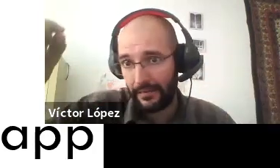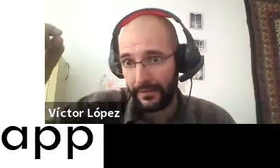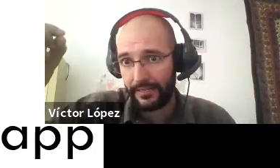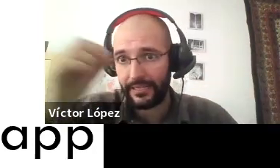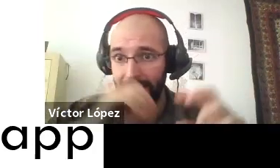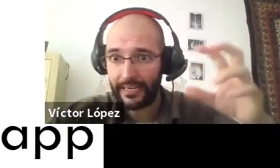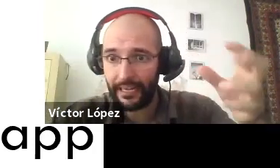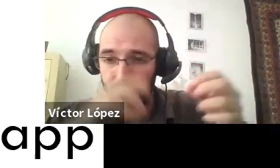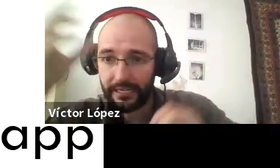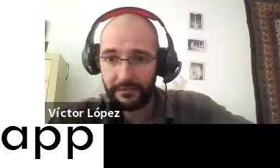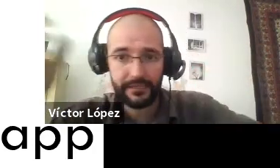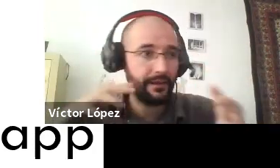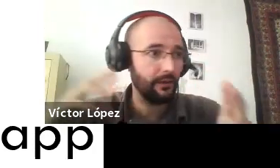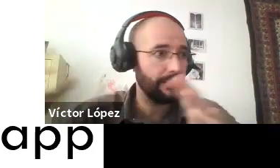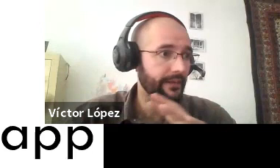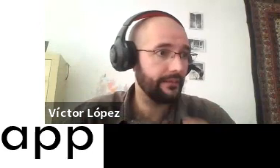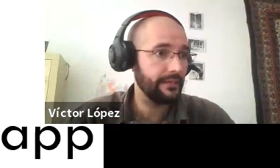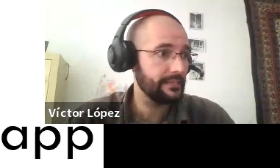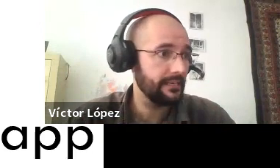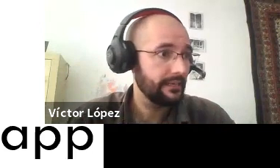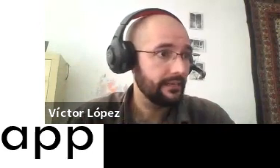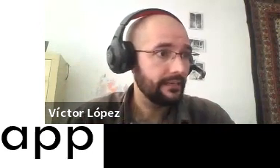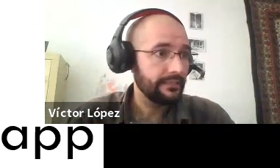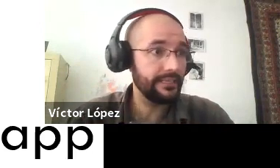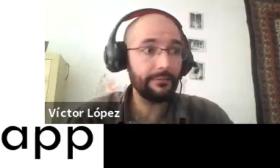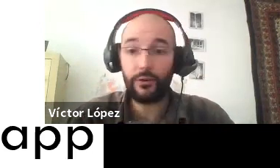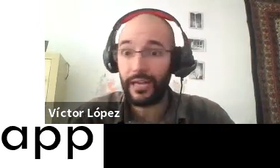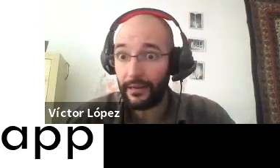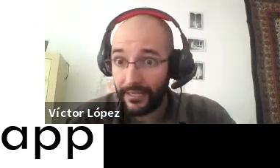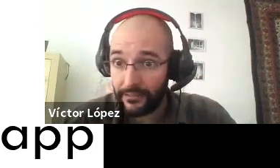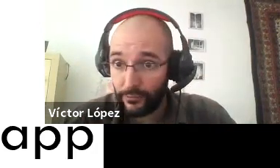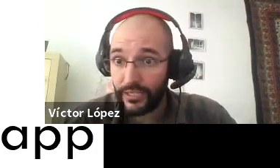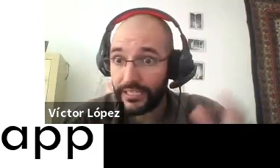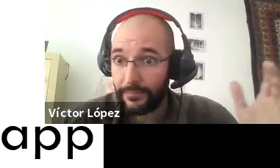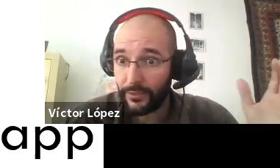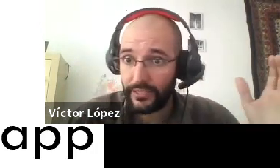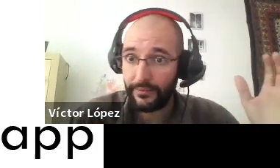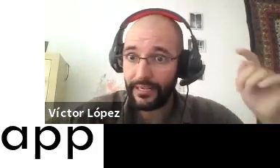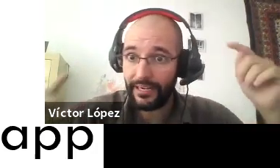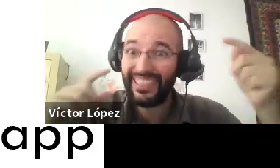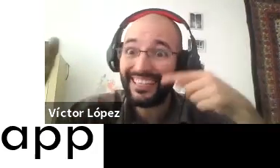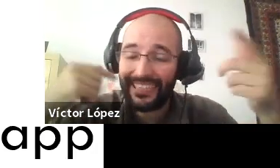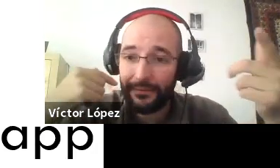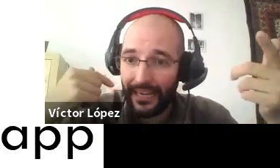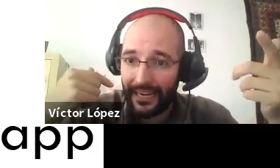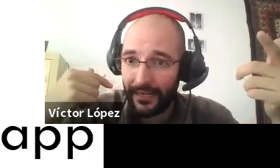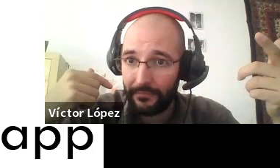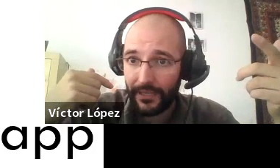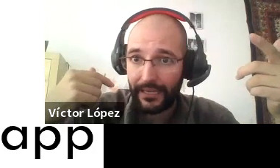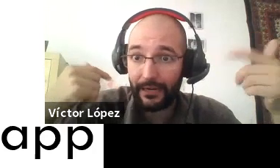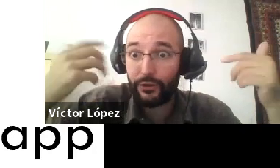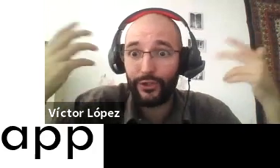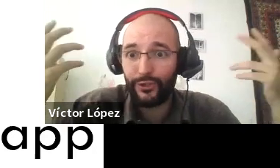en la cámara? ¿Está en el teclado? ¿Está arriba? ¿Está abajo? ¿A la izquierda? ¿Derecha? ¿Tiene que ver con la cámara? Unas chicas se preguntaban. ¿Detecta a través de la